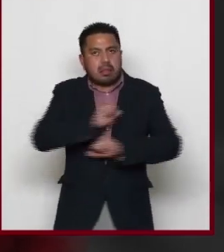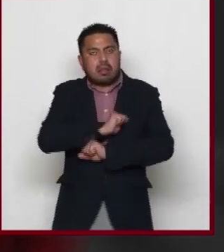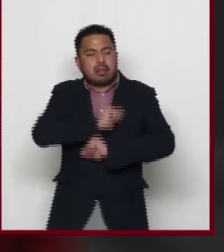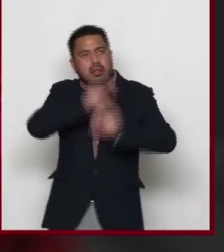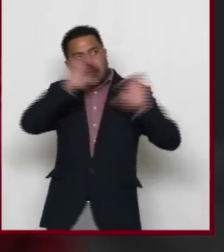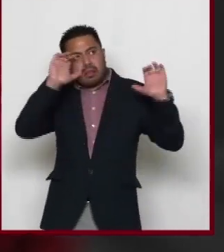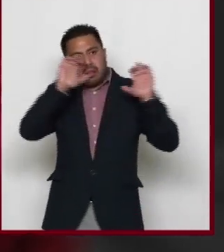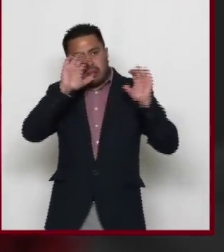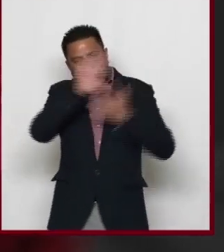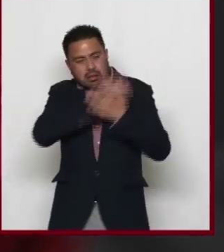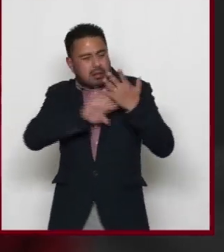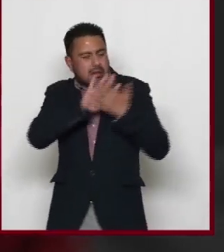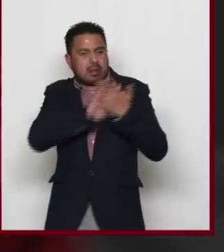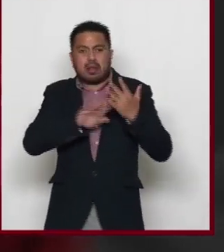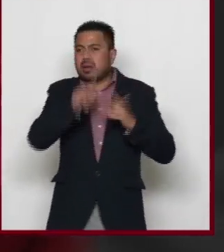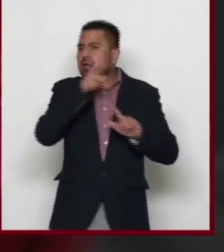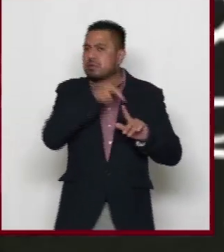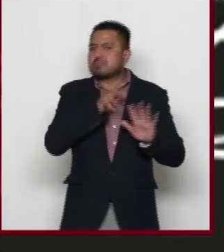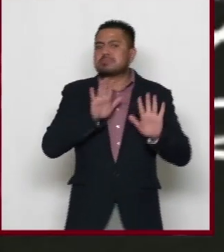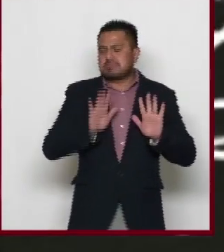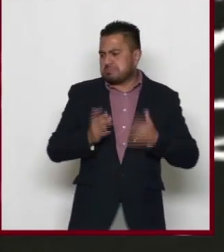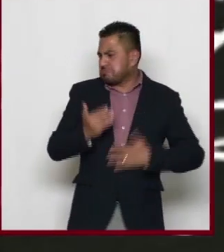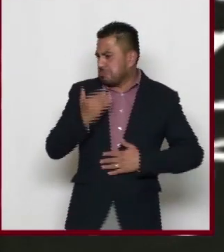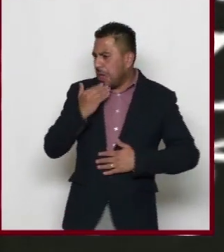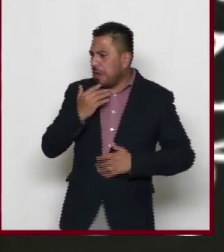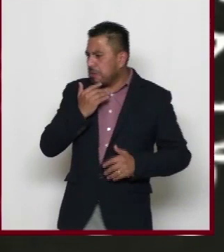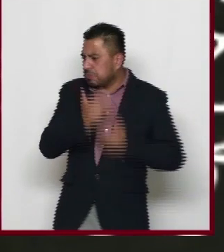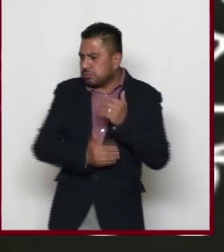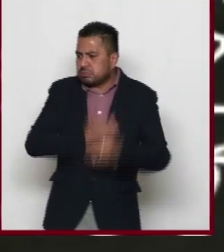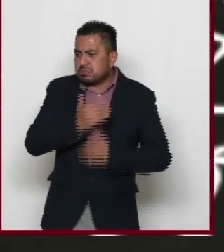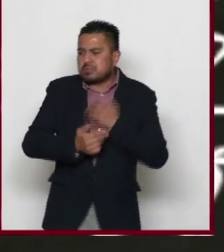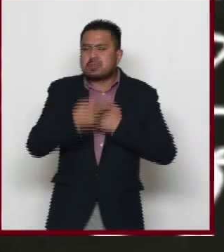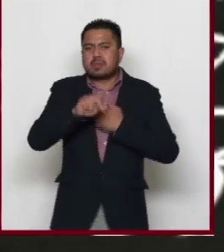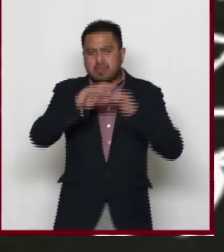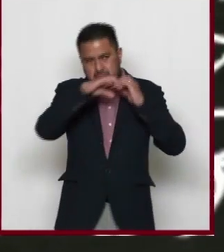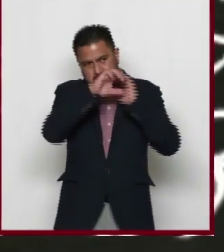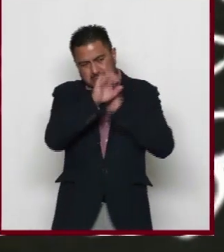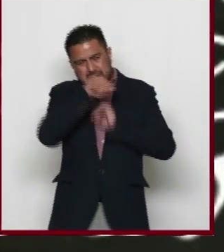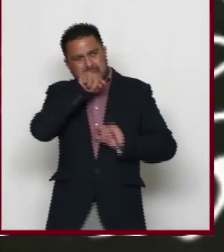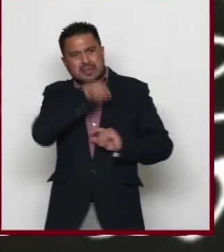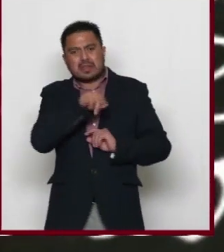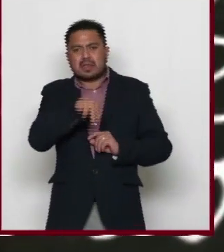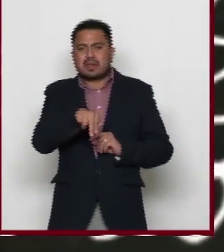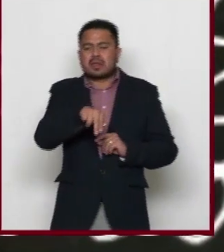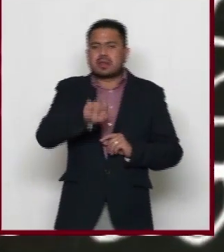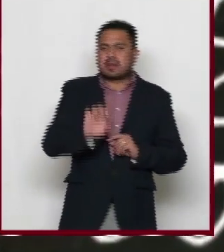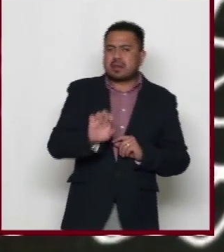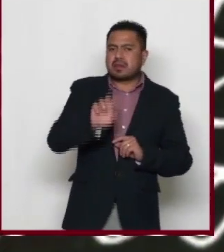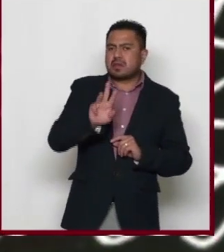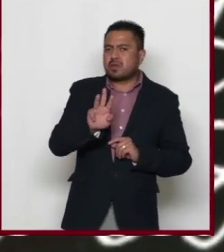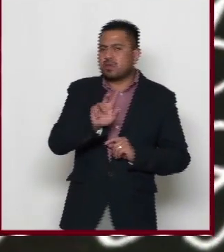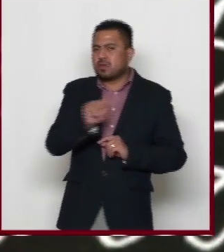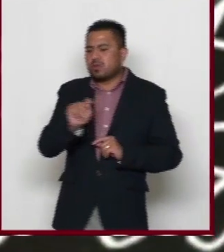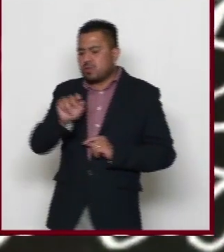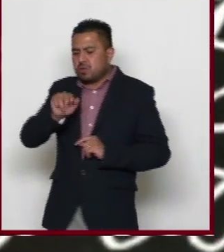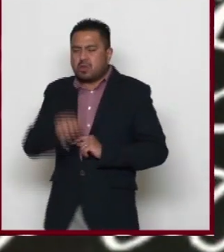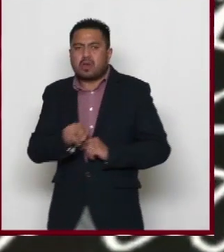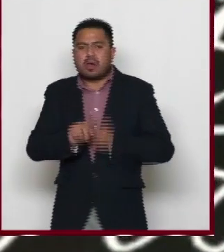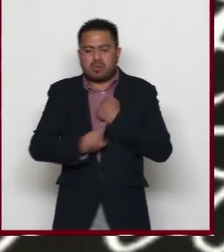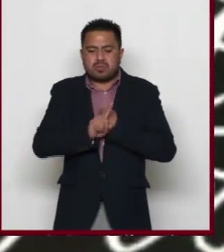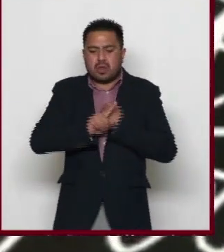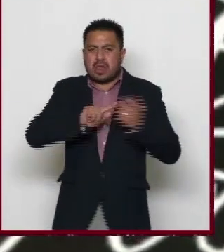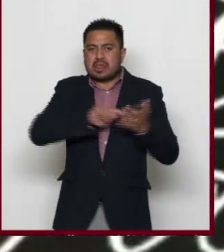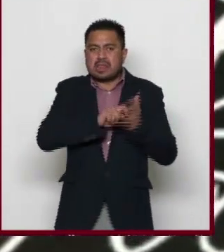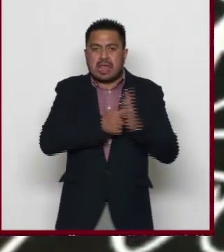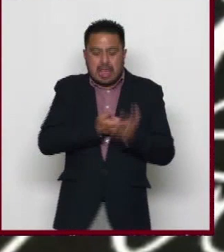la espantosa aberración cromática. Hasta aquí la cosa iba muy bien, pero el telescopio reflector de Newton tenía